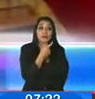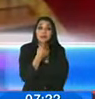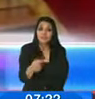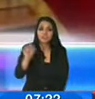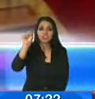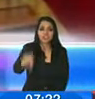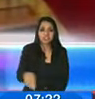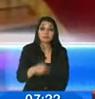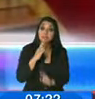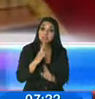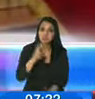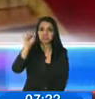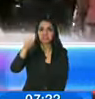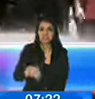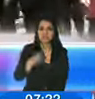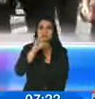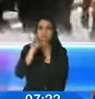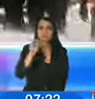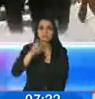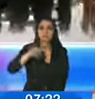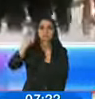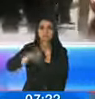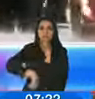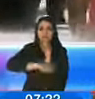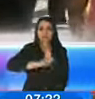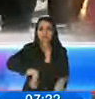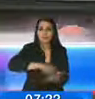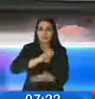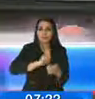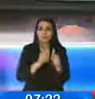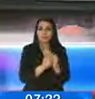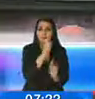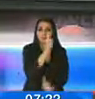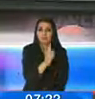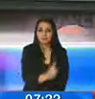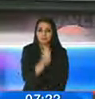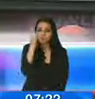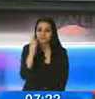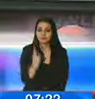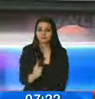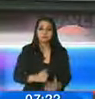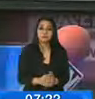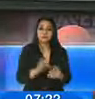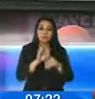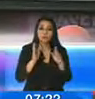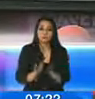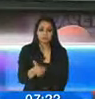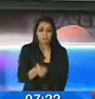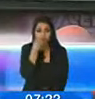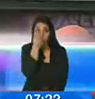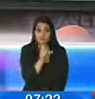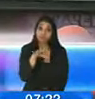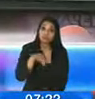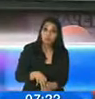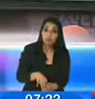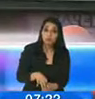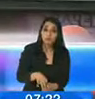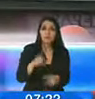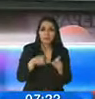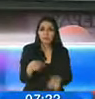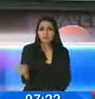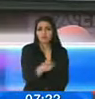sí contundente con más del 70% de aprobación cada una. Si es un pueblo que está decidido a votar, debe ir a